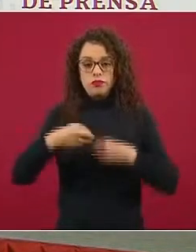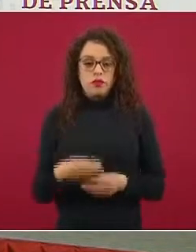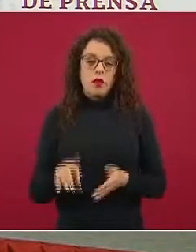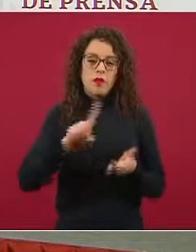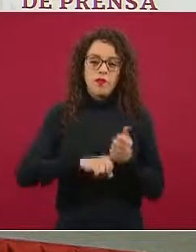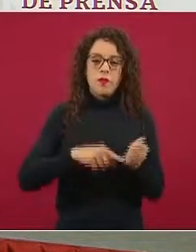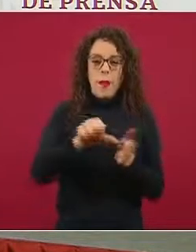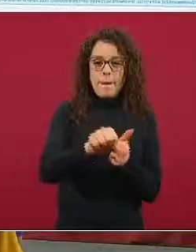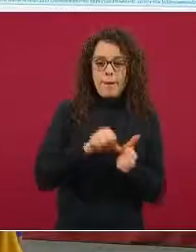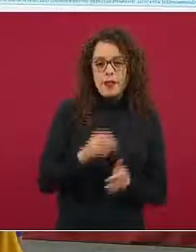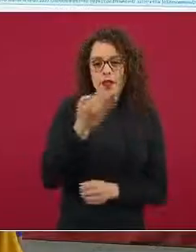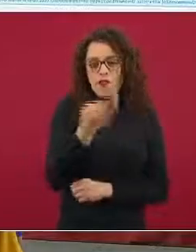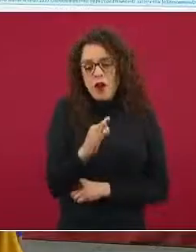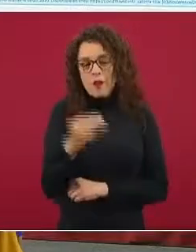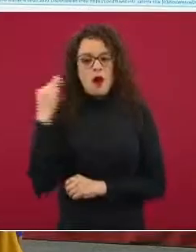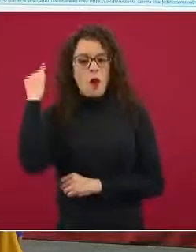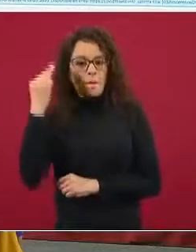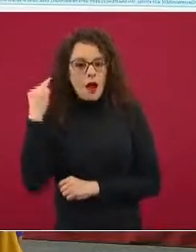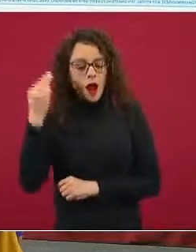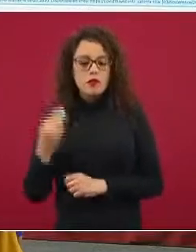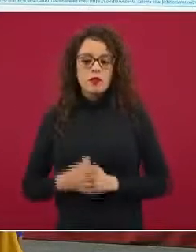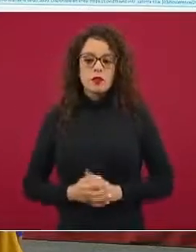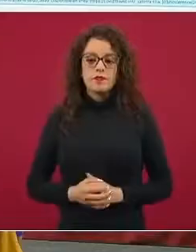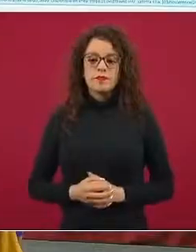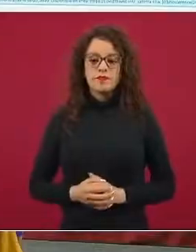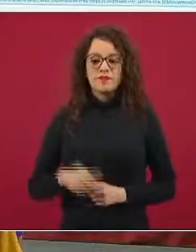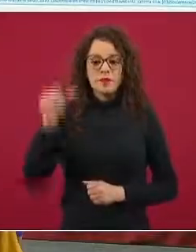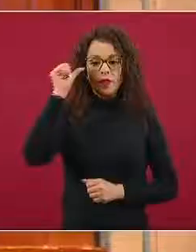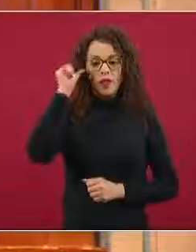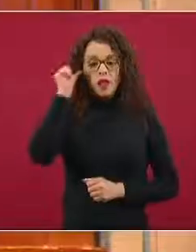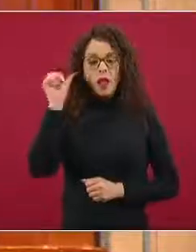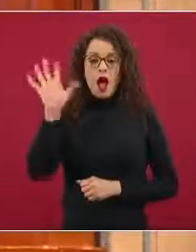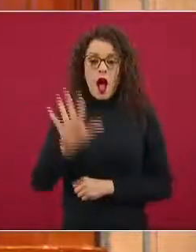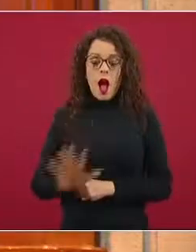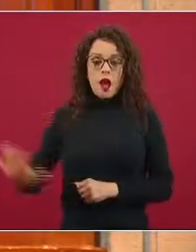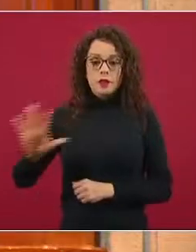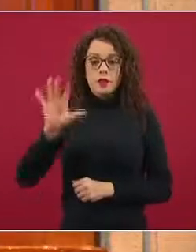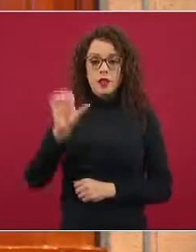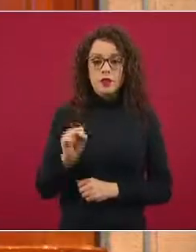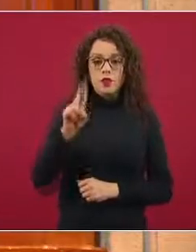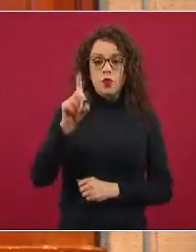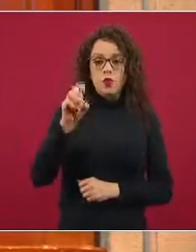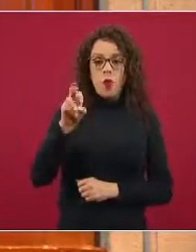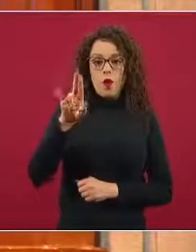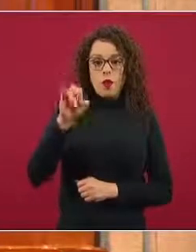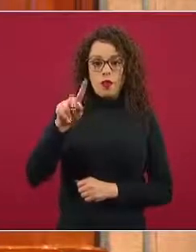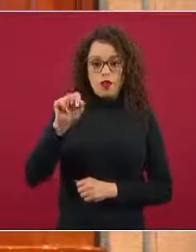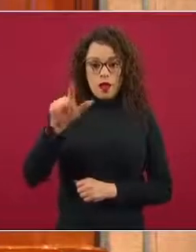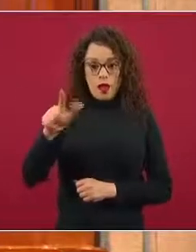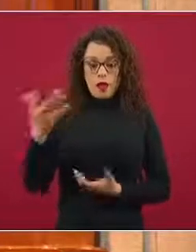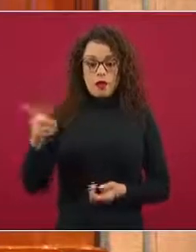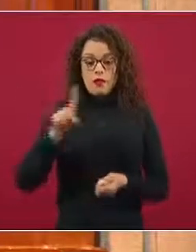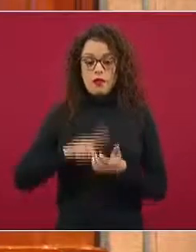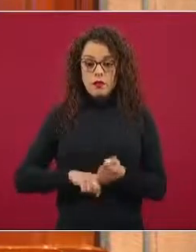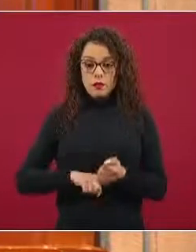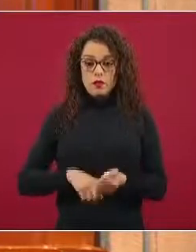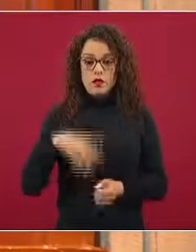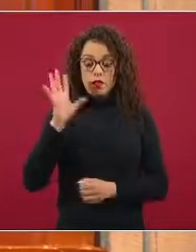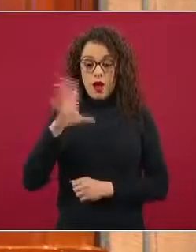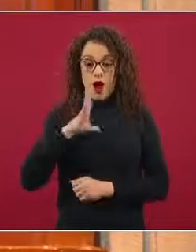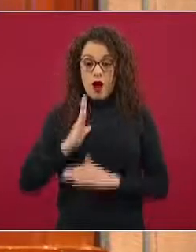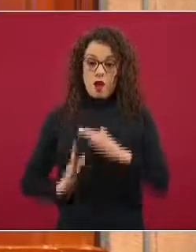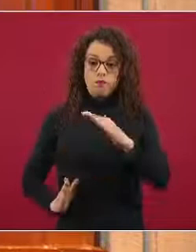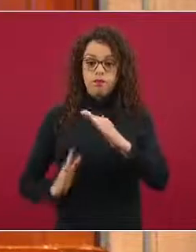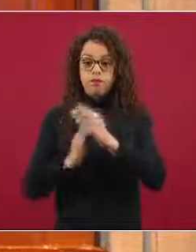febrero y marzo. Asia Sudoriental continúa con una tendencia descendente después de haber tenido su ACME